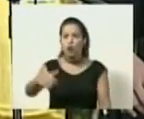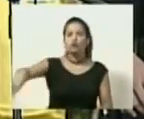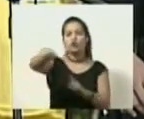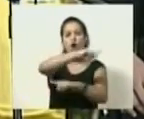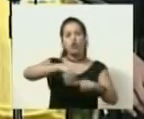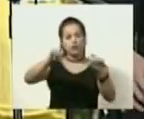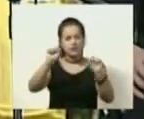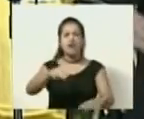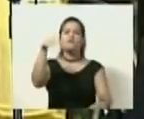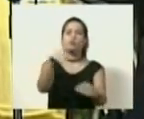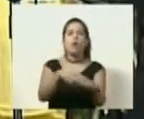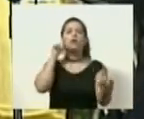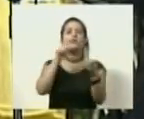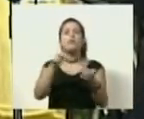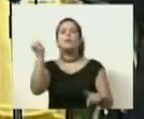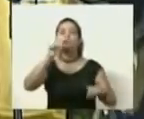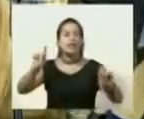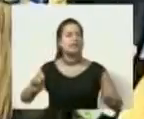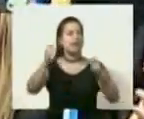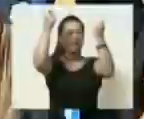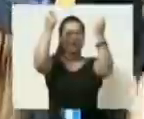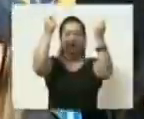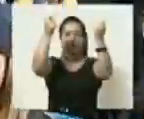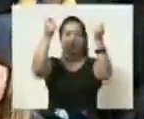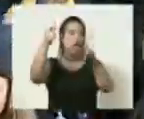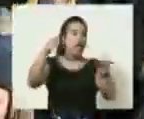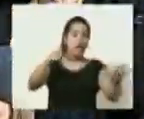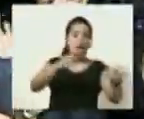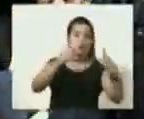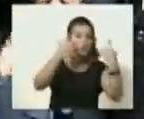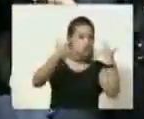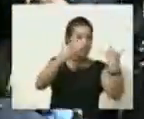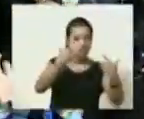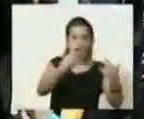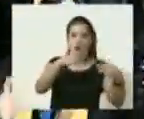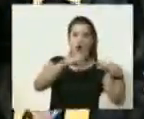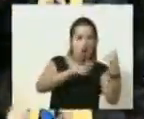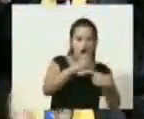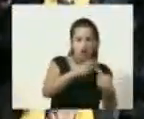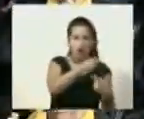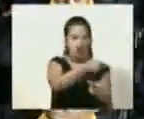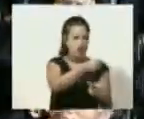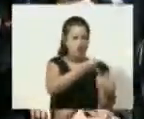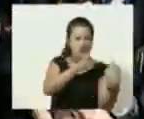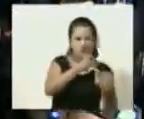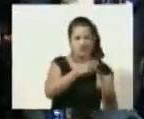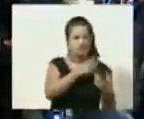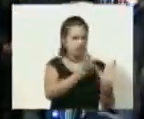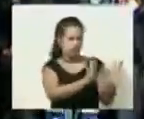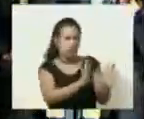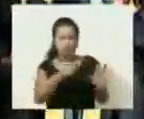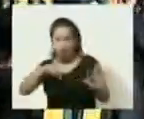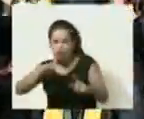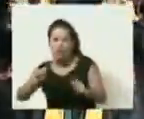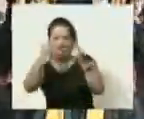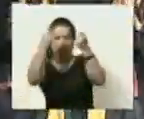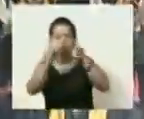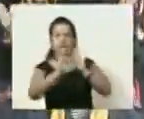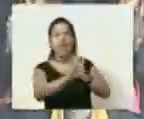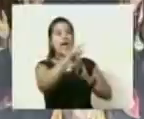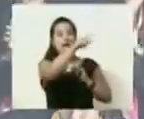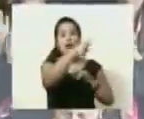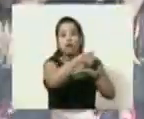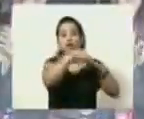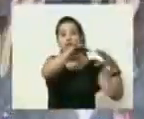votar para salvar a Venezuela de los violentos, del odio, de la intolerancia, de los gobiernos extranjeros que nos quieren